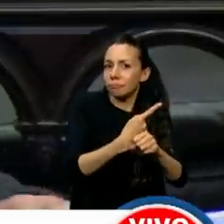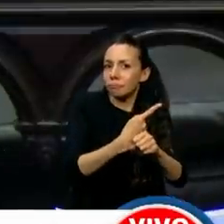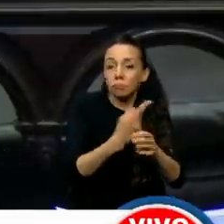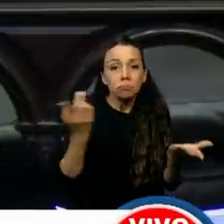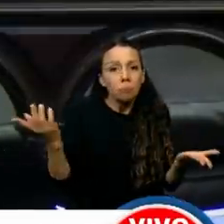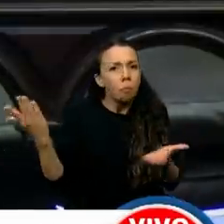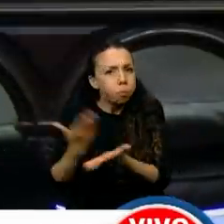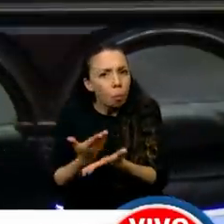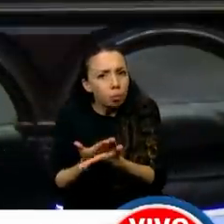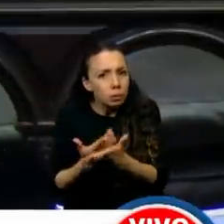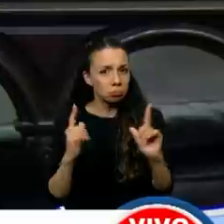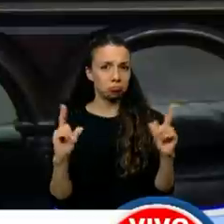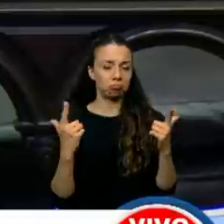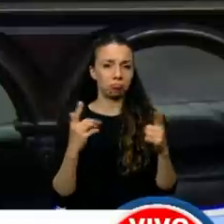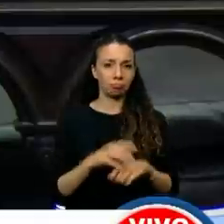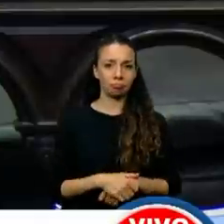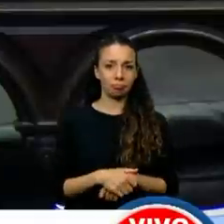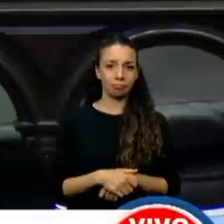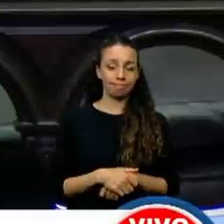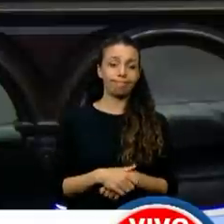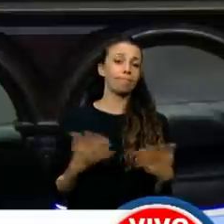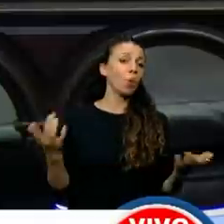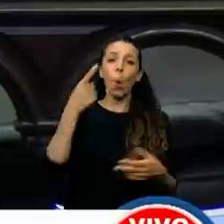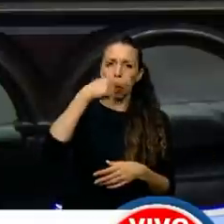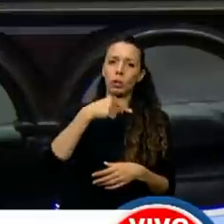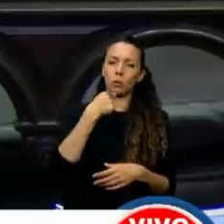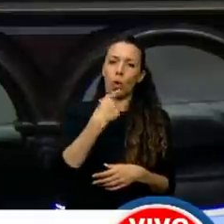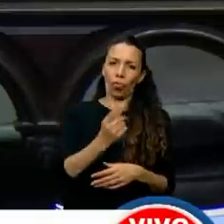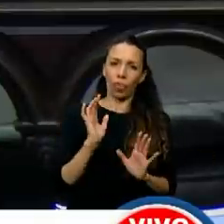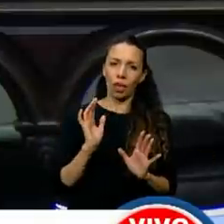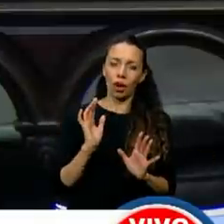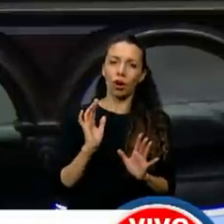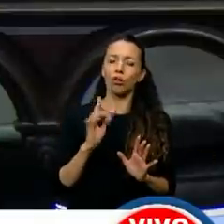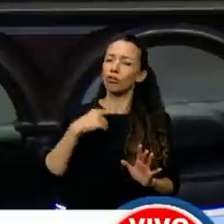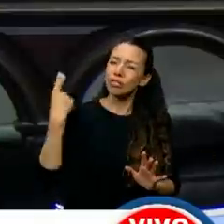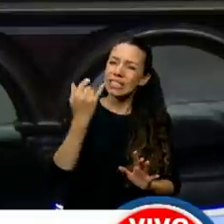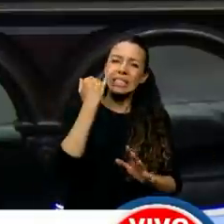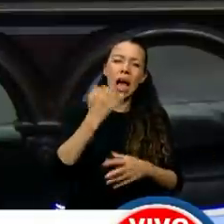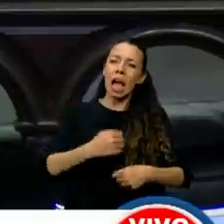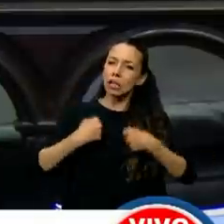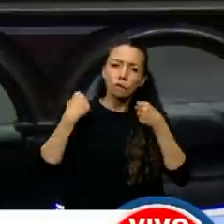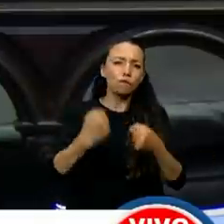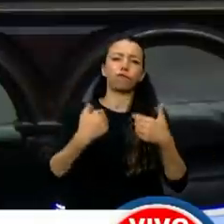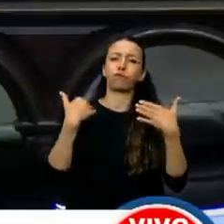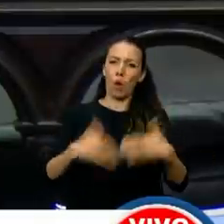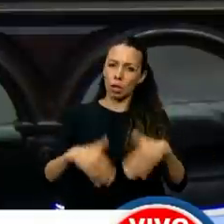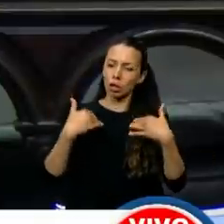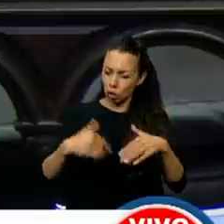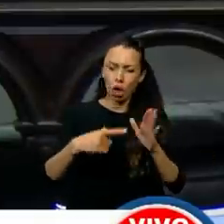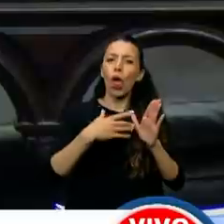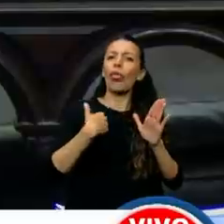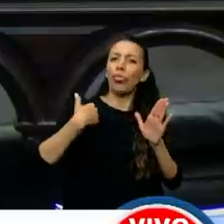terminar yo quiero decir que nosotros hemos hecho todos los esfuerzos durante todos estos días